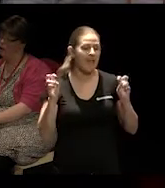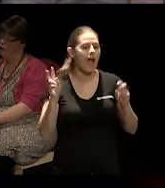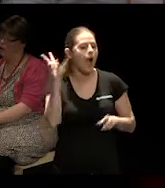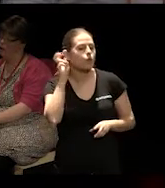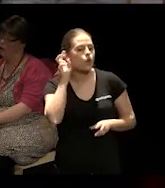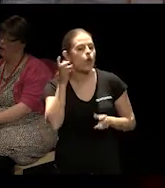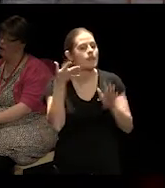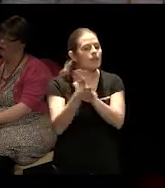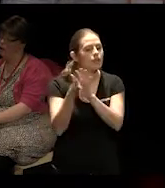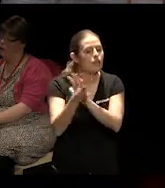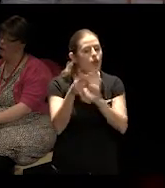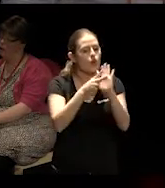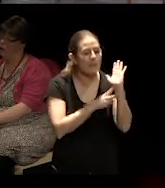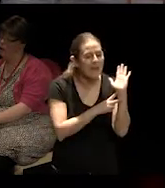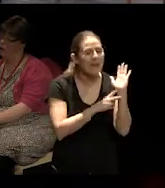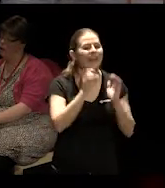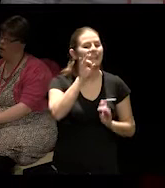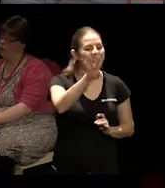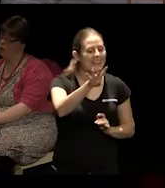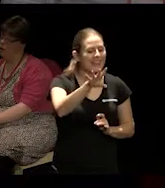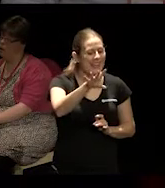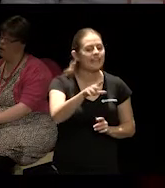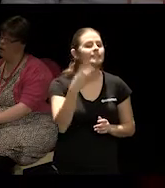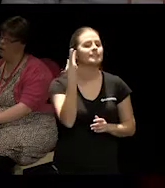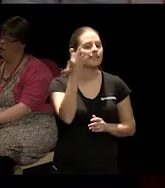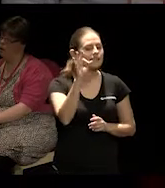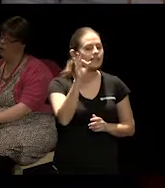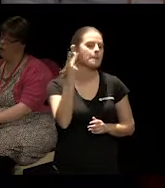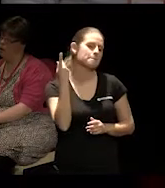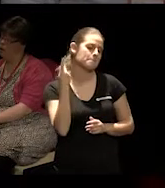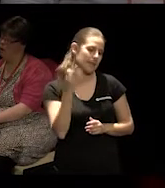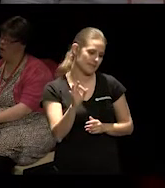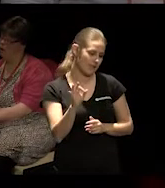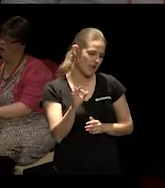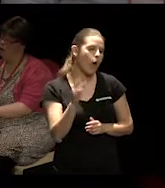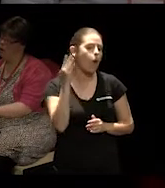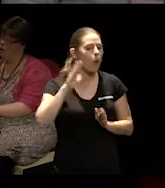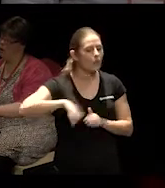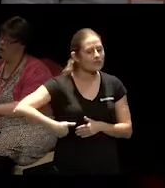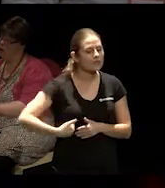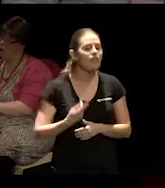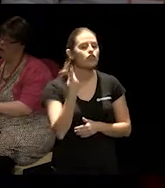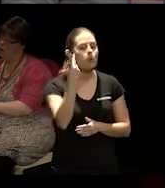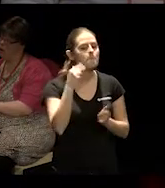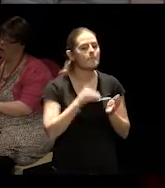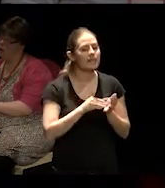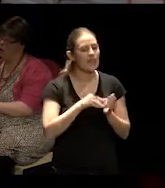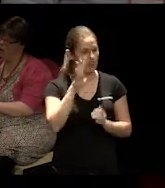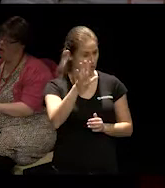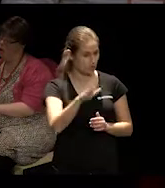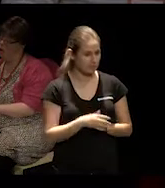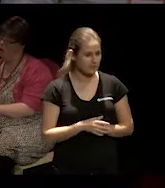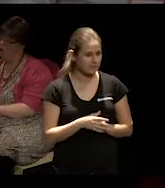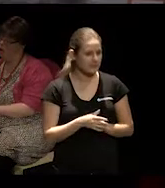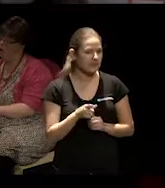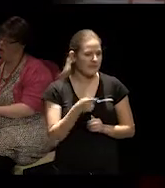existe una norma, también la 153020, la última versión es del 2005, pero también exige que la producción